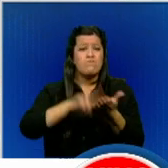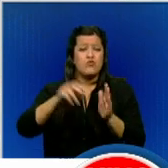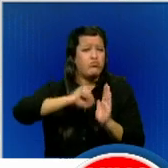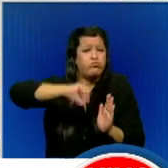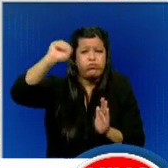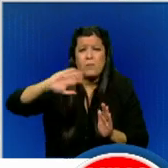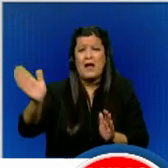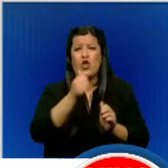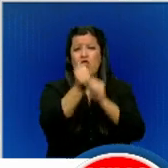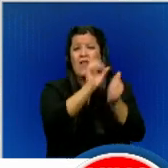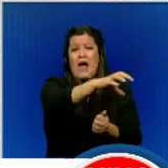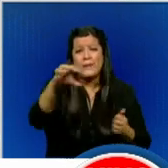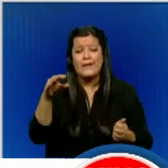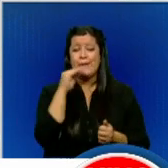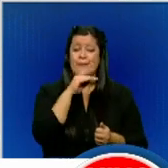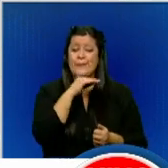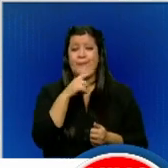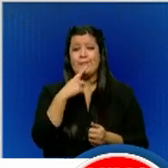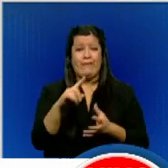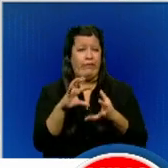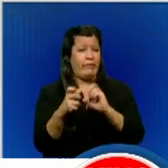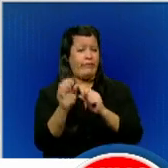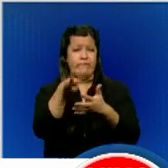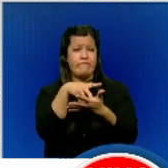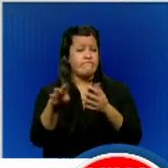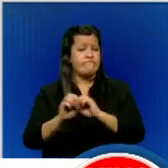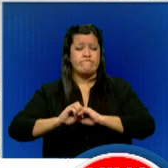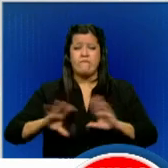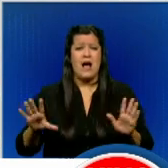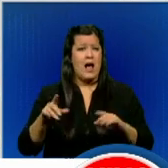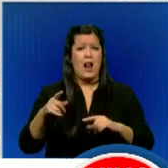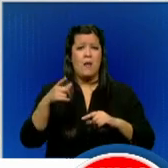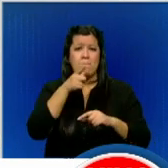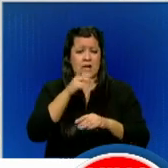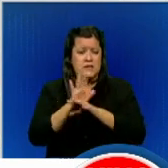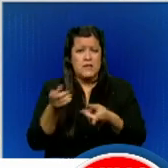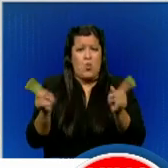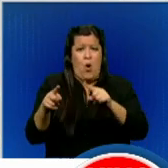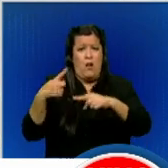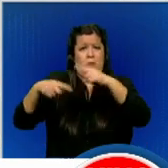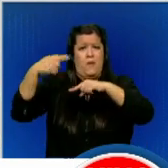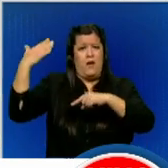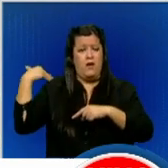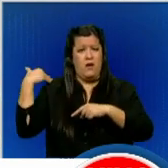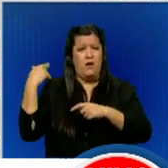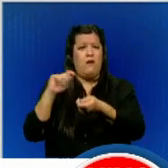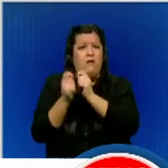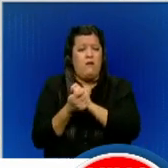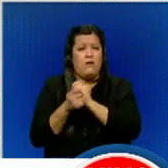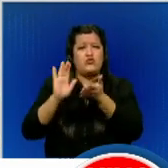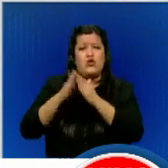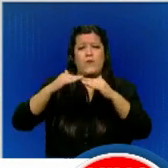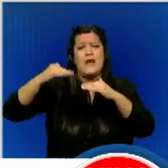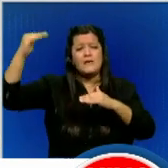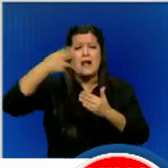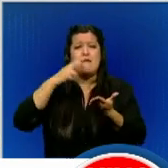todas las empresas enmascarado de una distorsiva y regresiva diría yo reforma de las escalas del